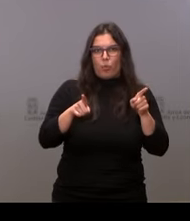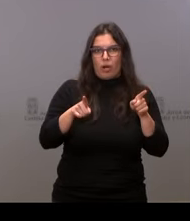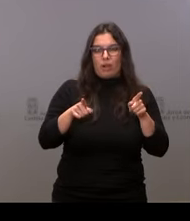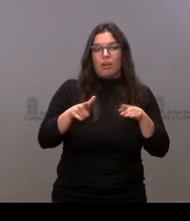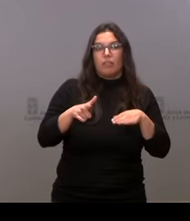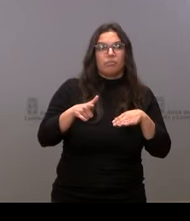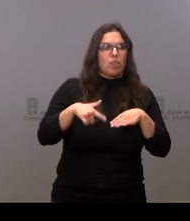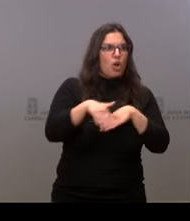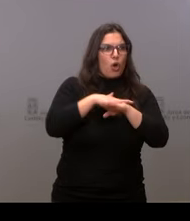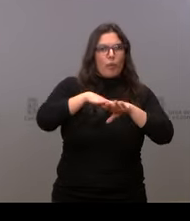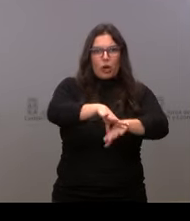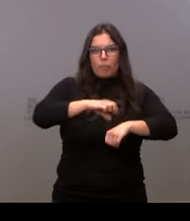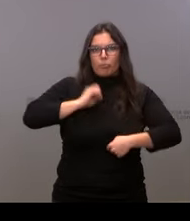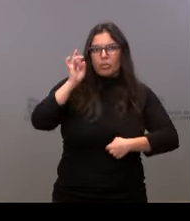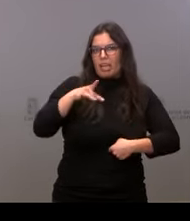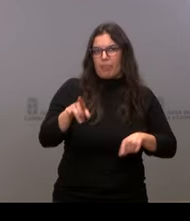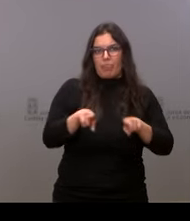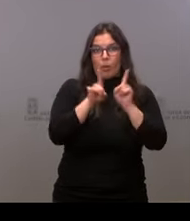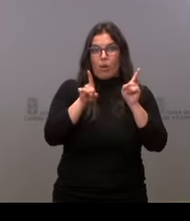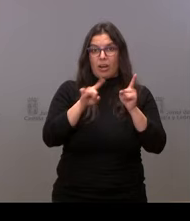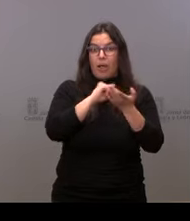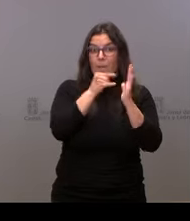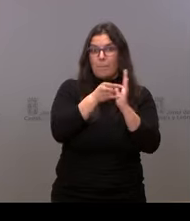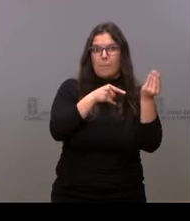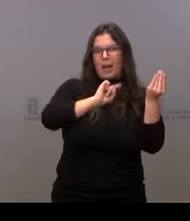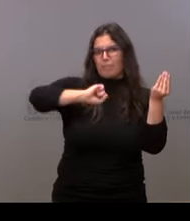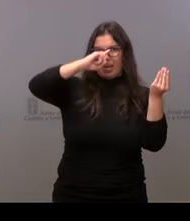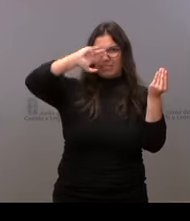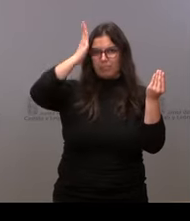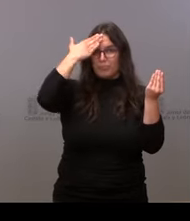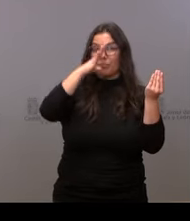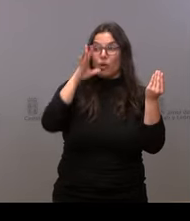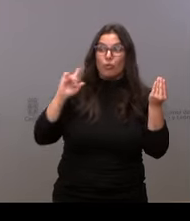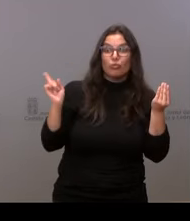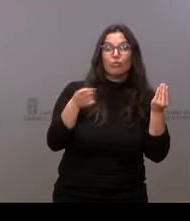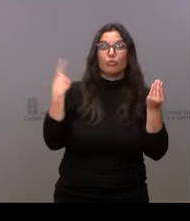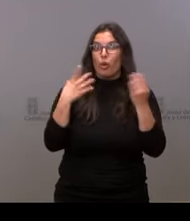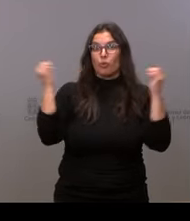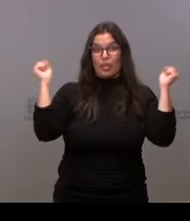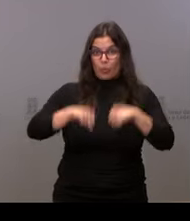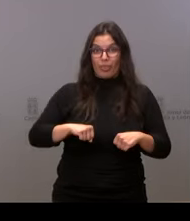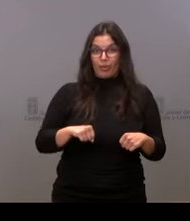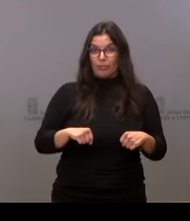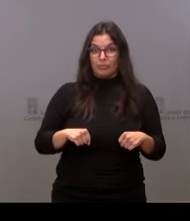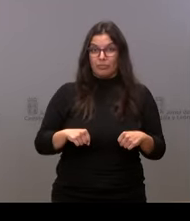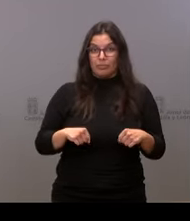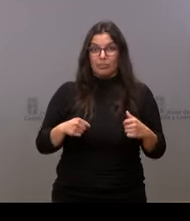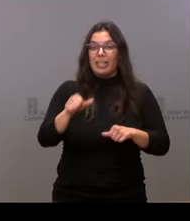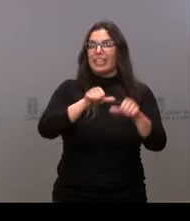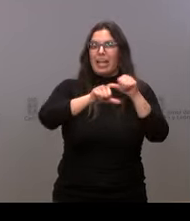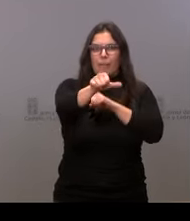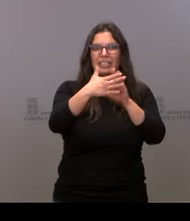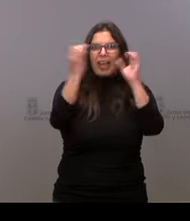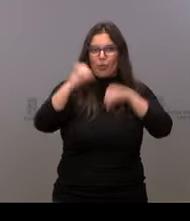instituciones ese es un plan que va a pervivir porque todos estábamos de acuerdo todos estamos de acuerdo y todos estaremos de